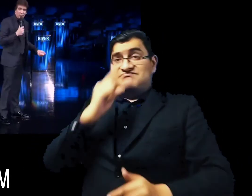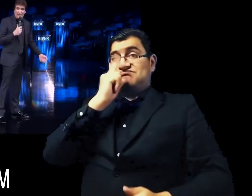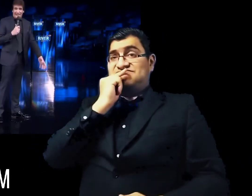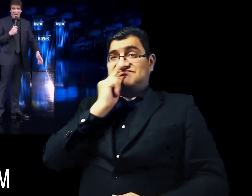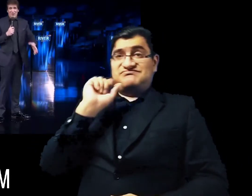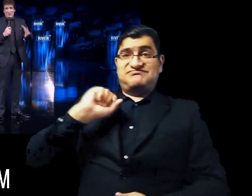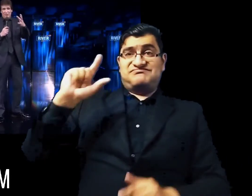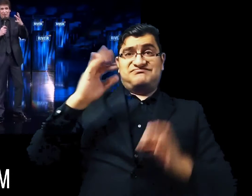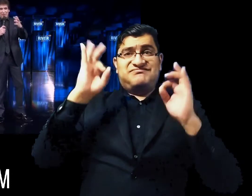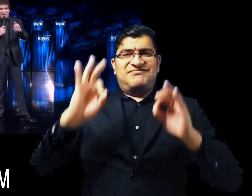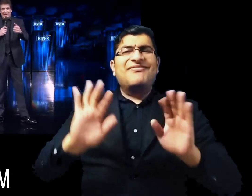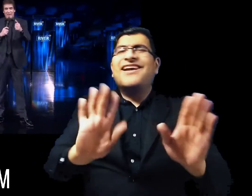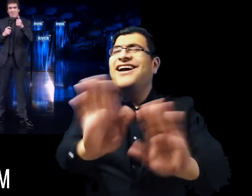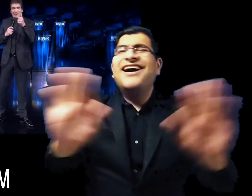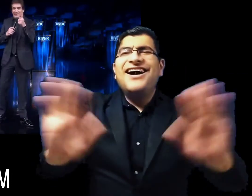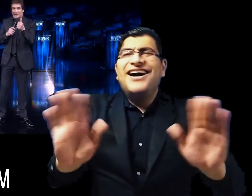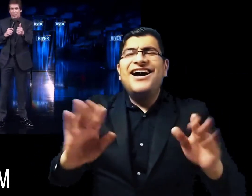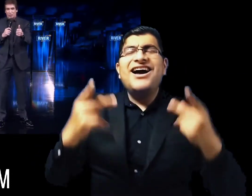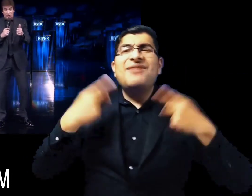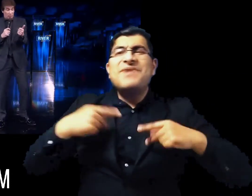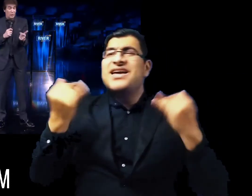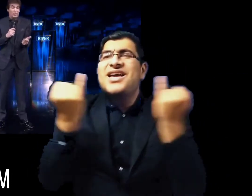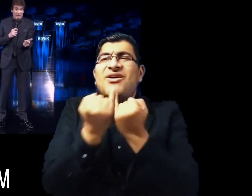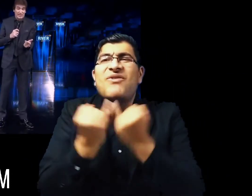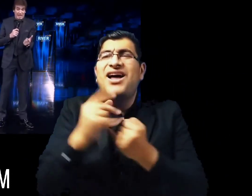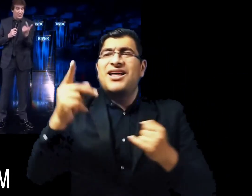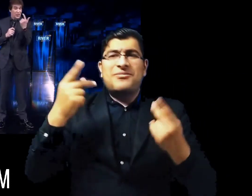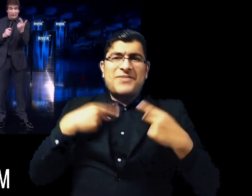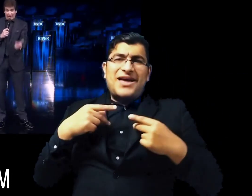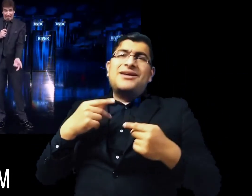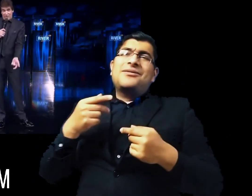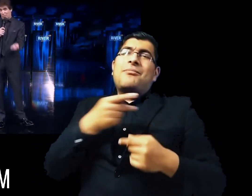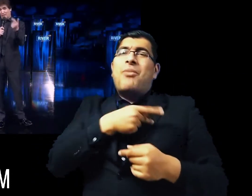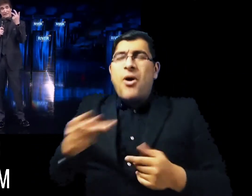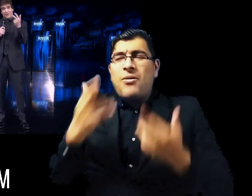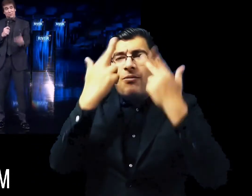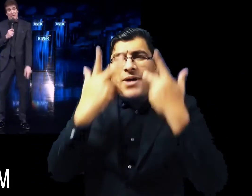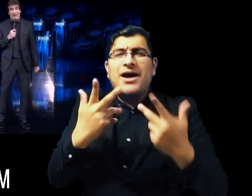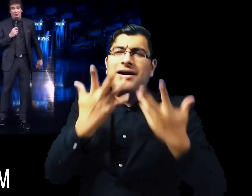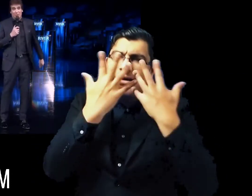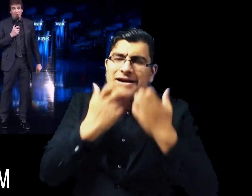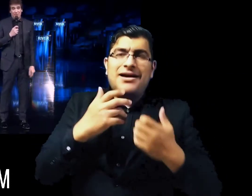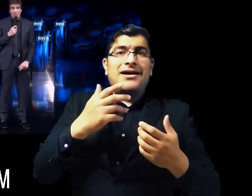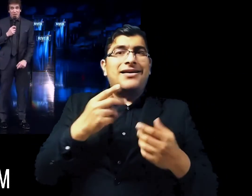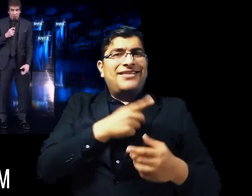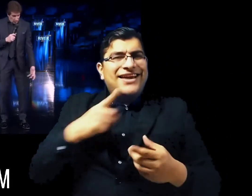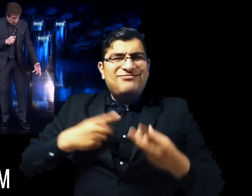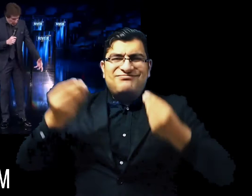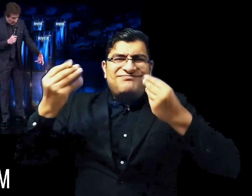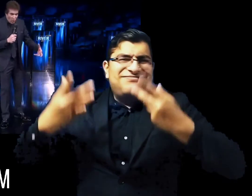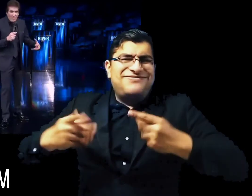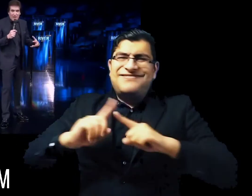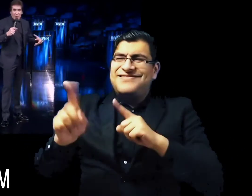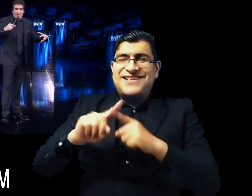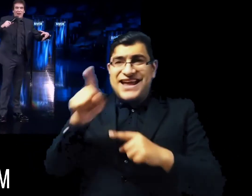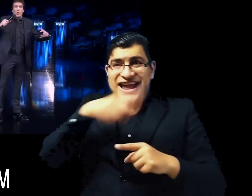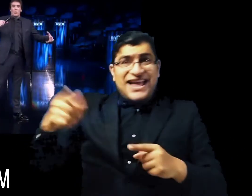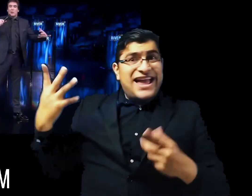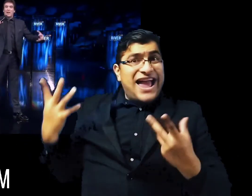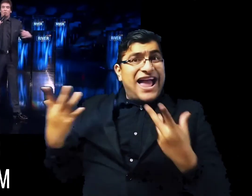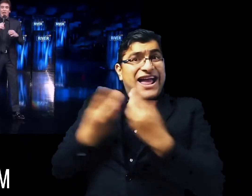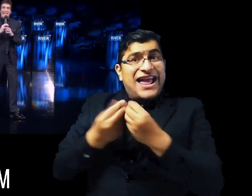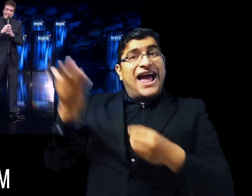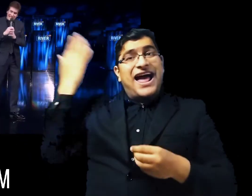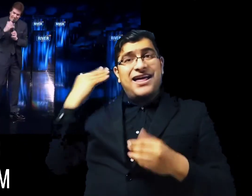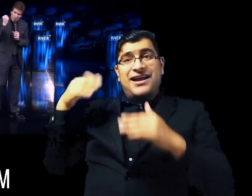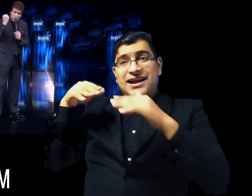gente perfecta. No, eran menesterosos, algunos lo siguen siendo, afligidos, endeudados. Son los que conmigo en la